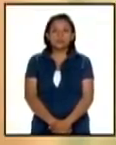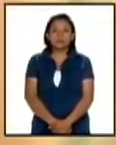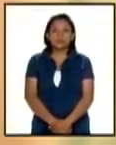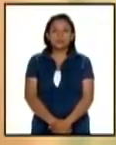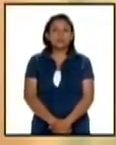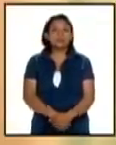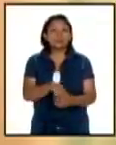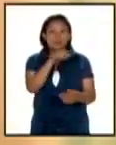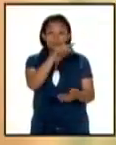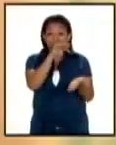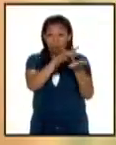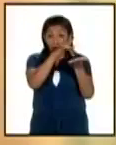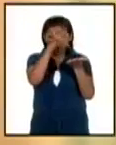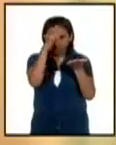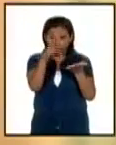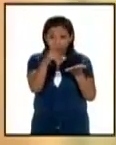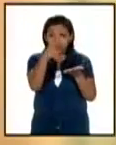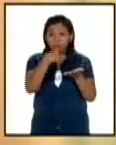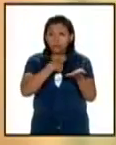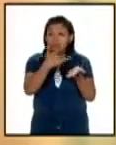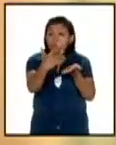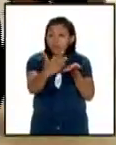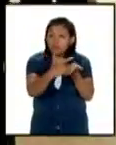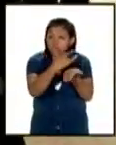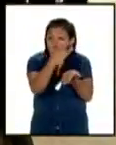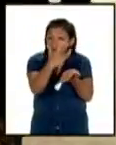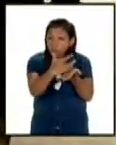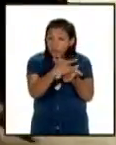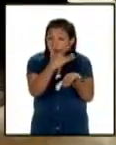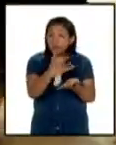Gracias a ellos, pues me han dado su apoyo.